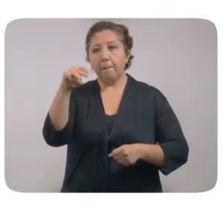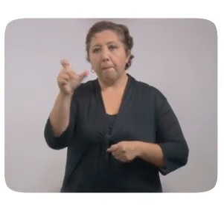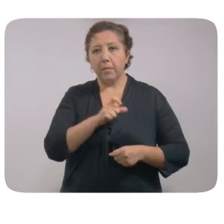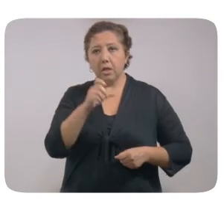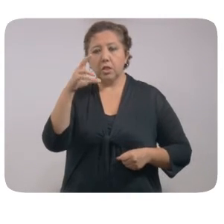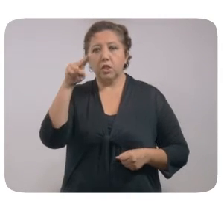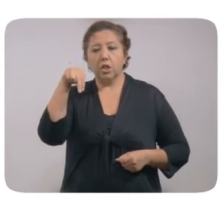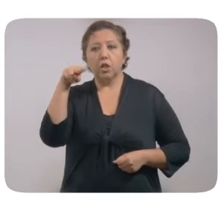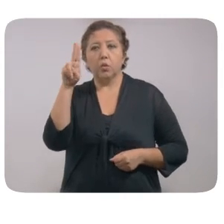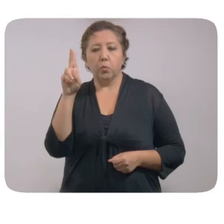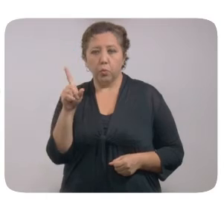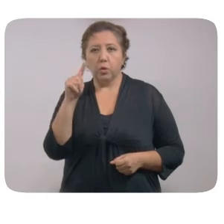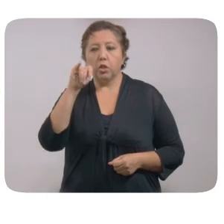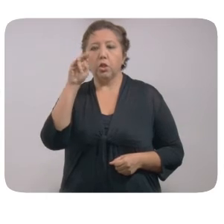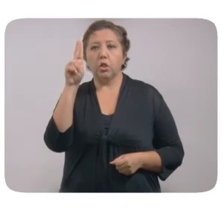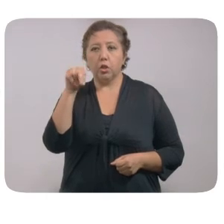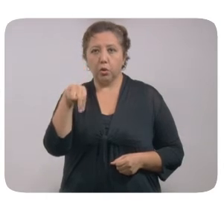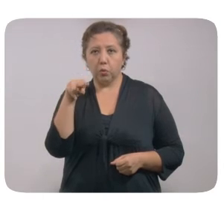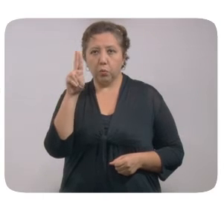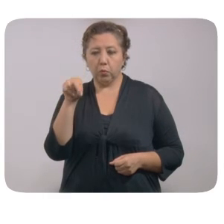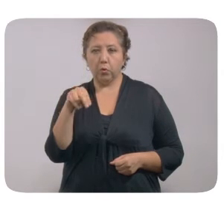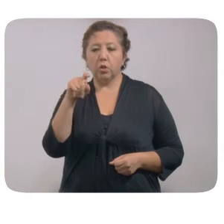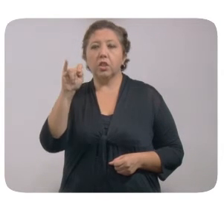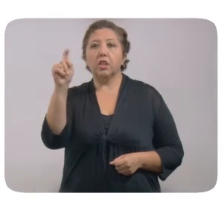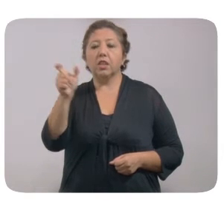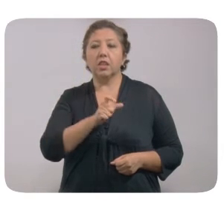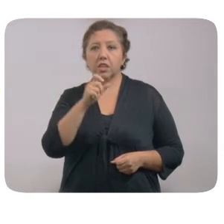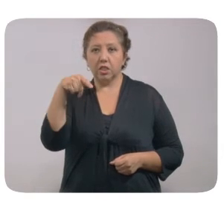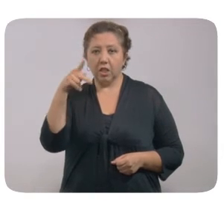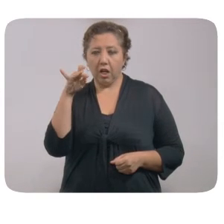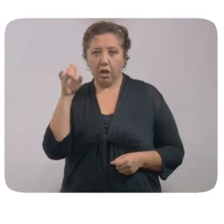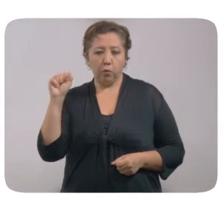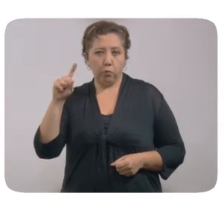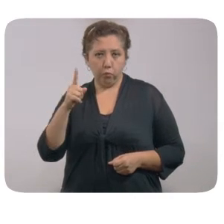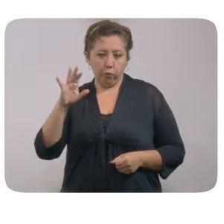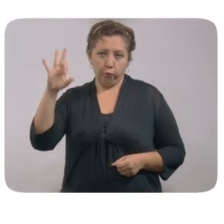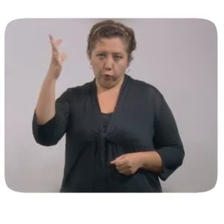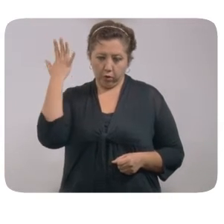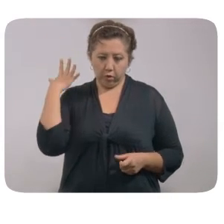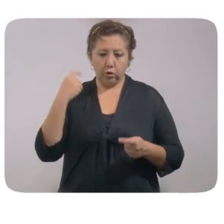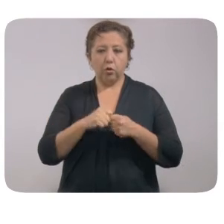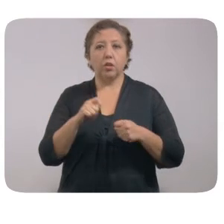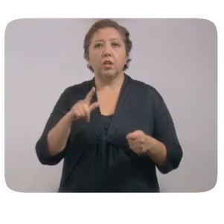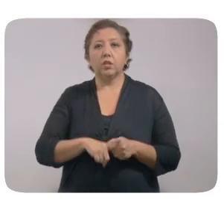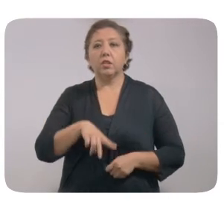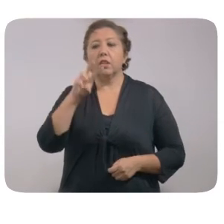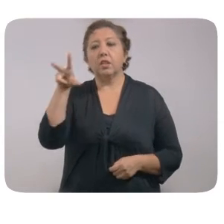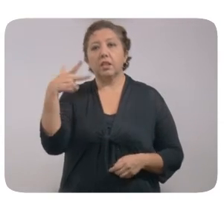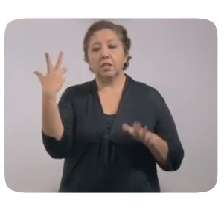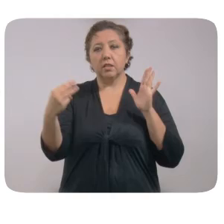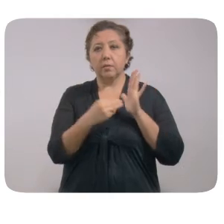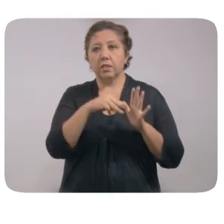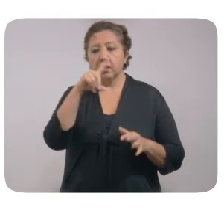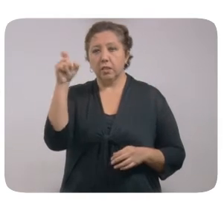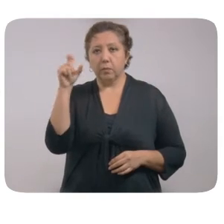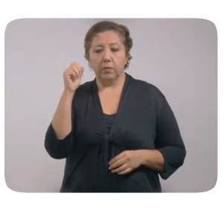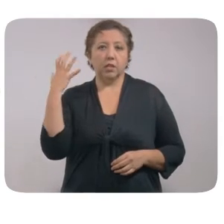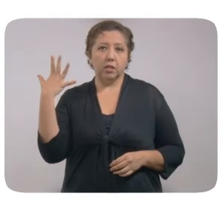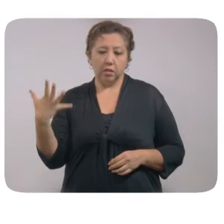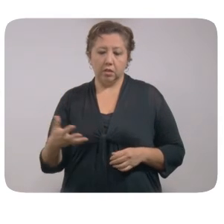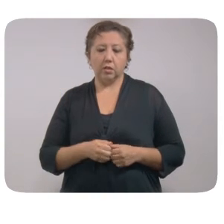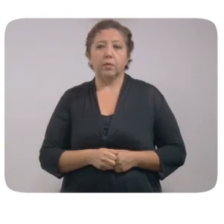Mashcanú, Panaval, Tinum, Tixcacalcupul y uno foráneo. En total ya son 13.125